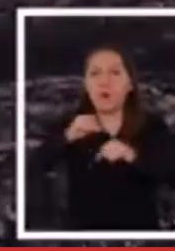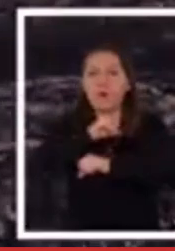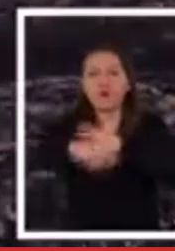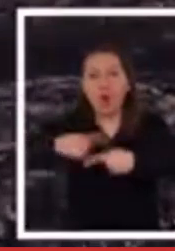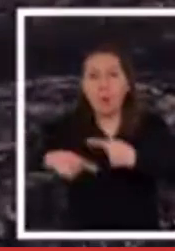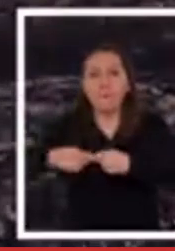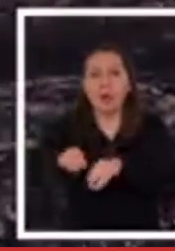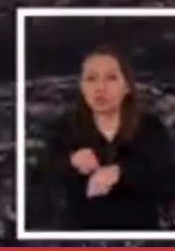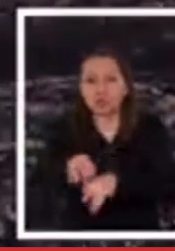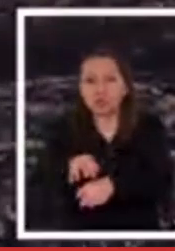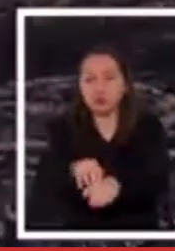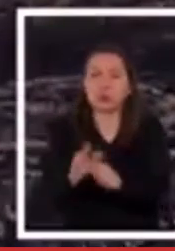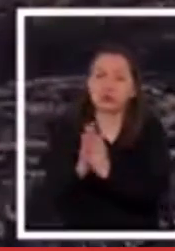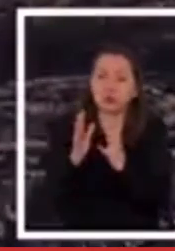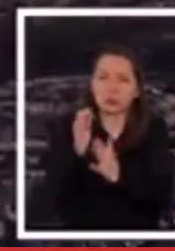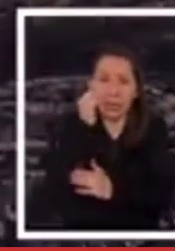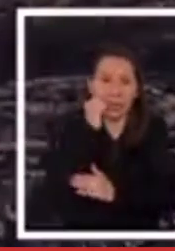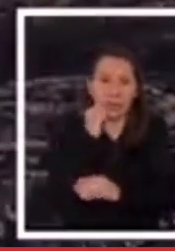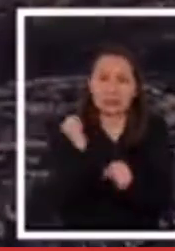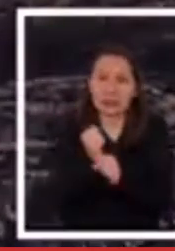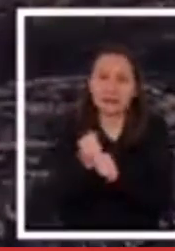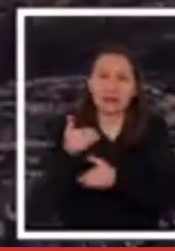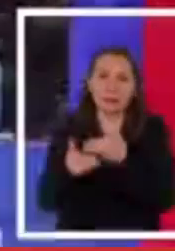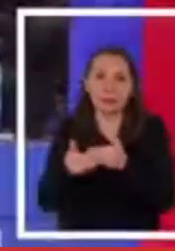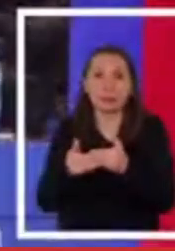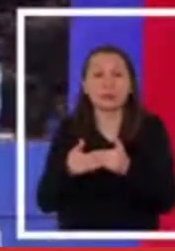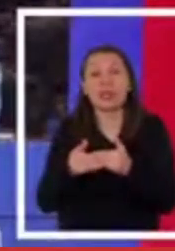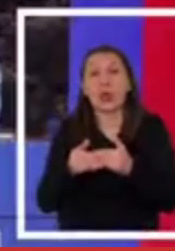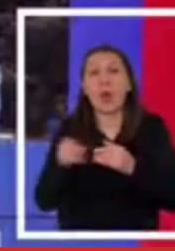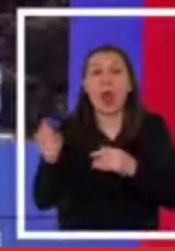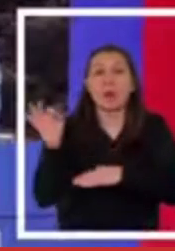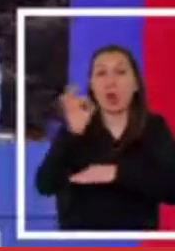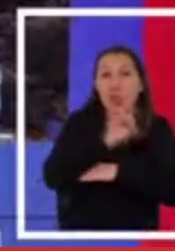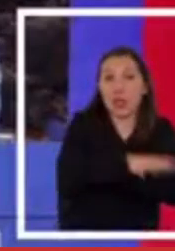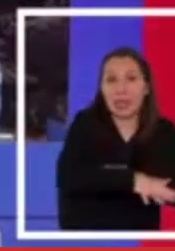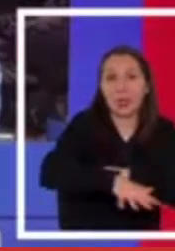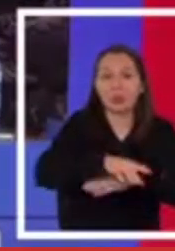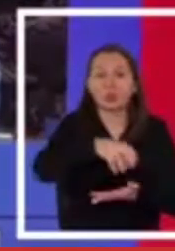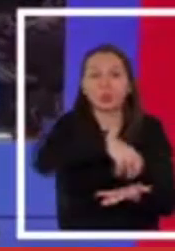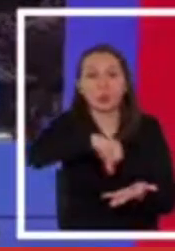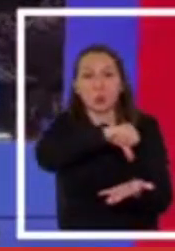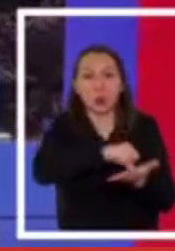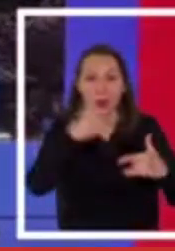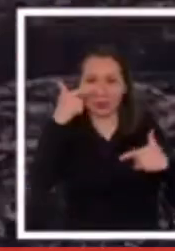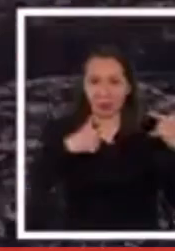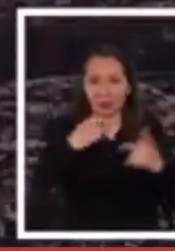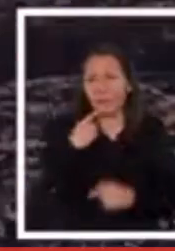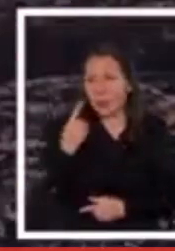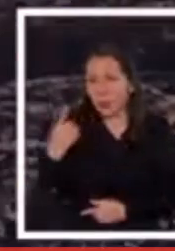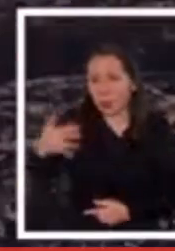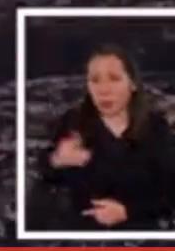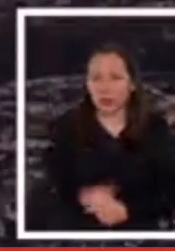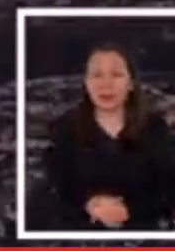etcétera muchos cariños y mucha producción todo esto el poniente de la ciudad de talca respecto una una pregunta que